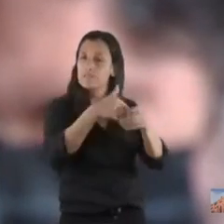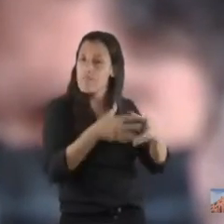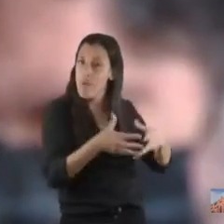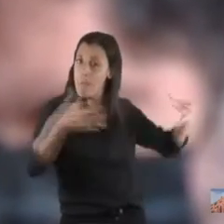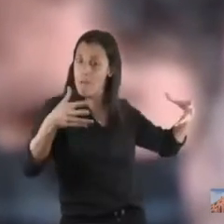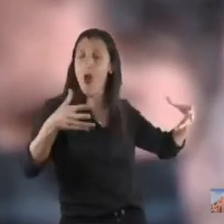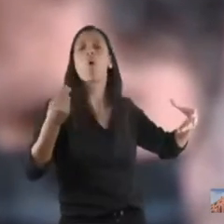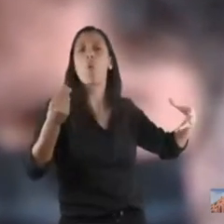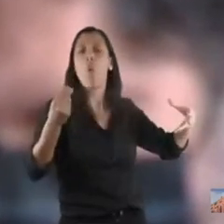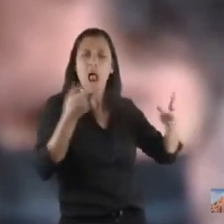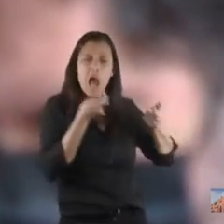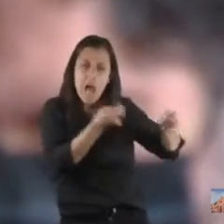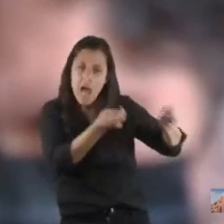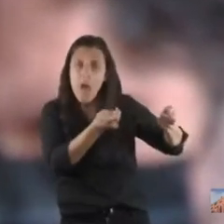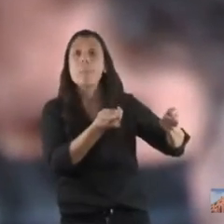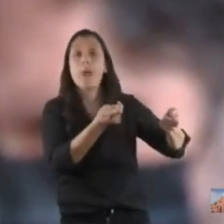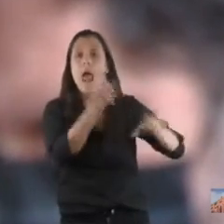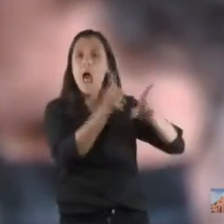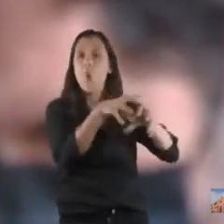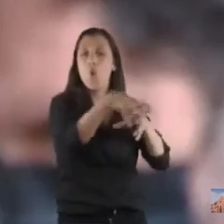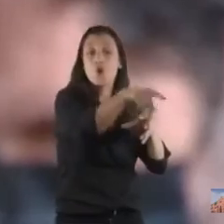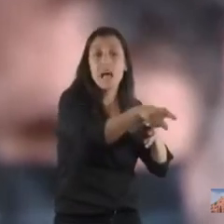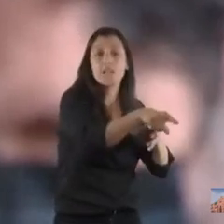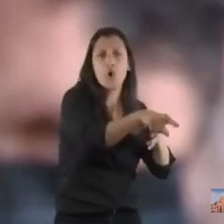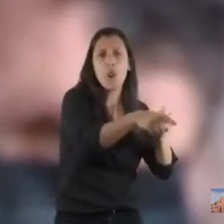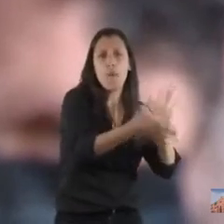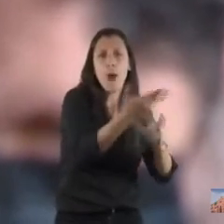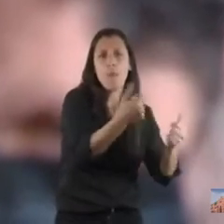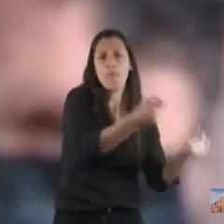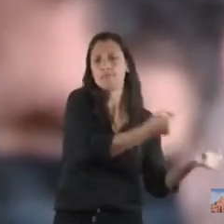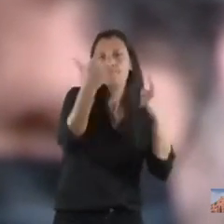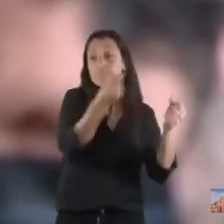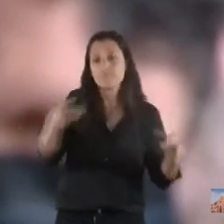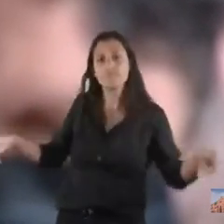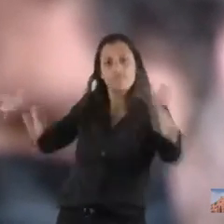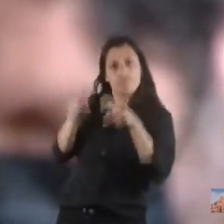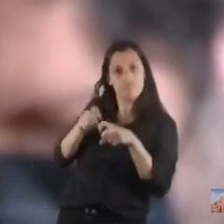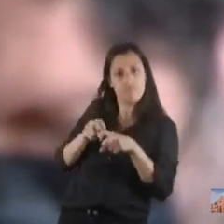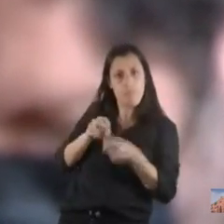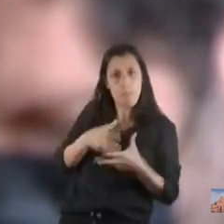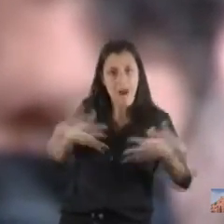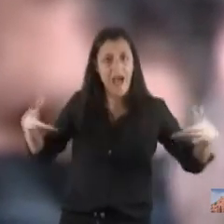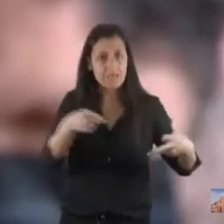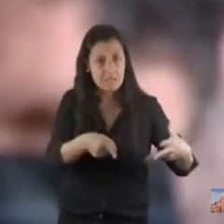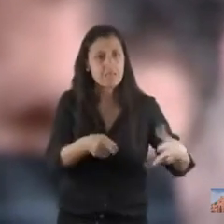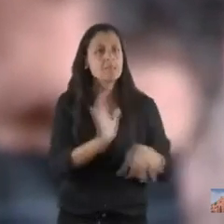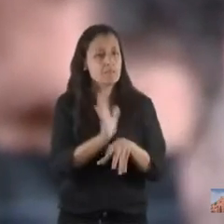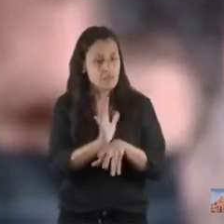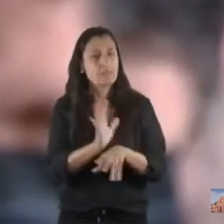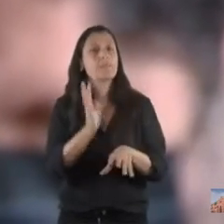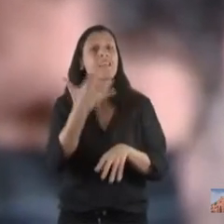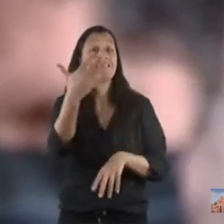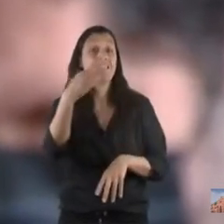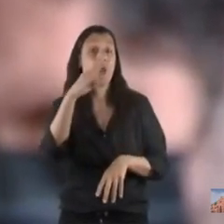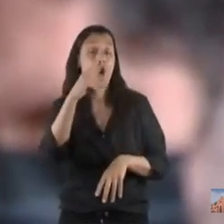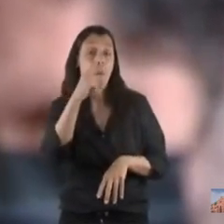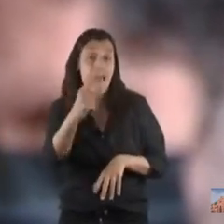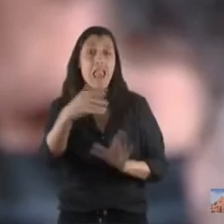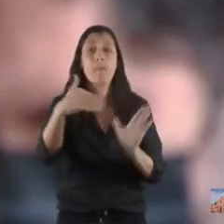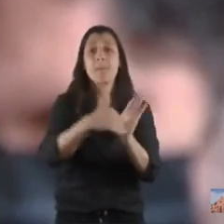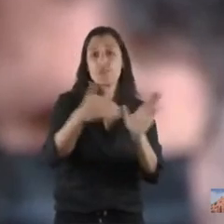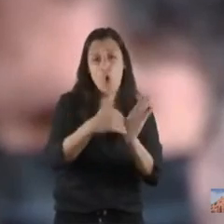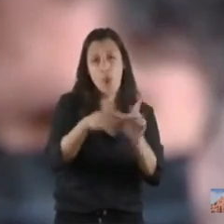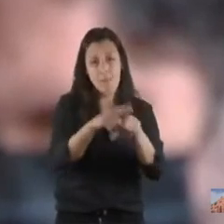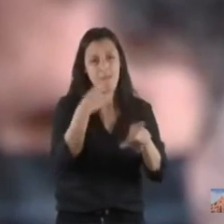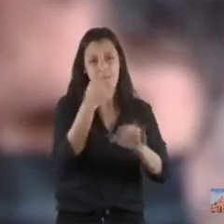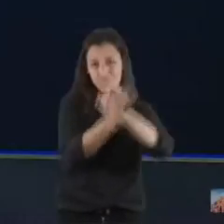incentivos para que estos sectores exportadores hagan esta liquidación adicional de los 5 mil millones de los que hablo